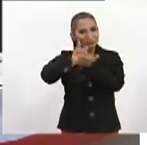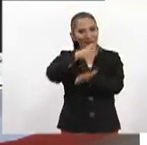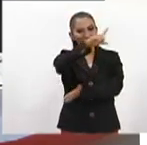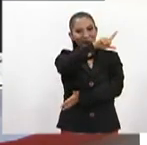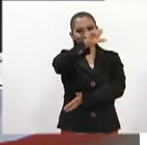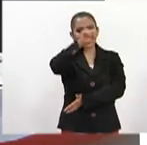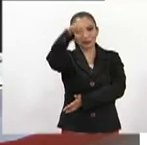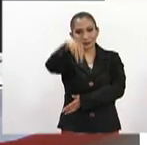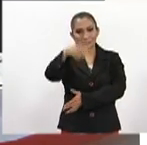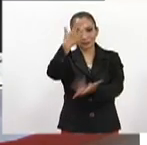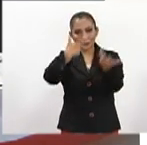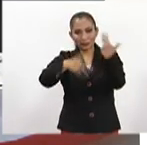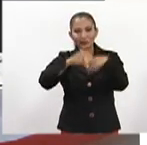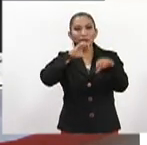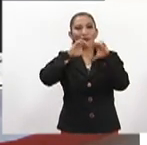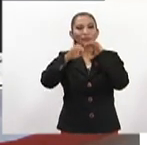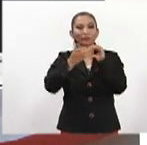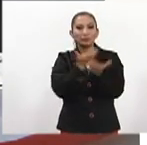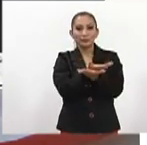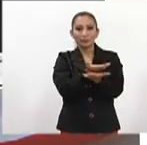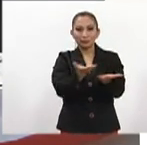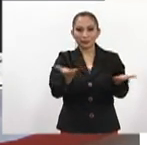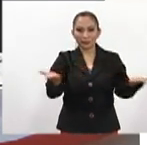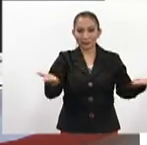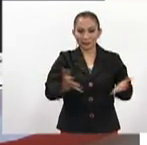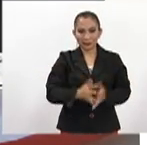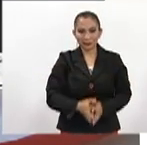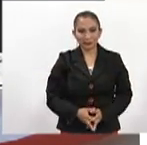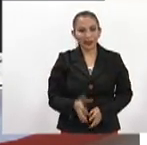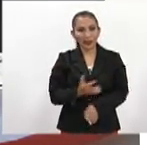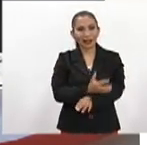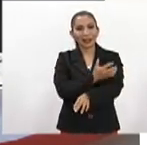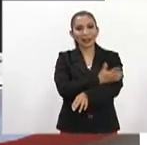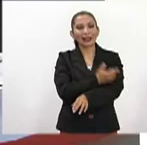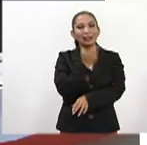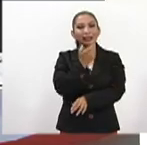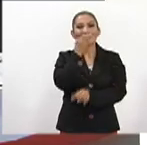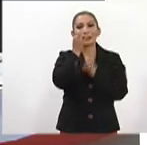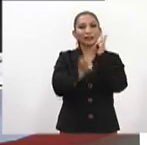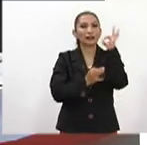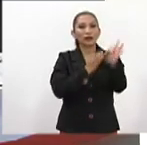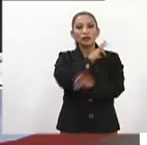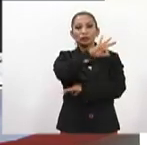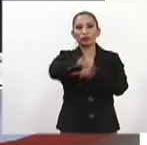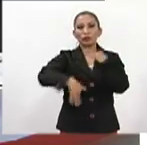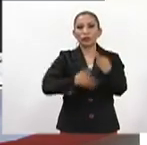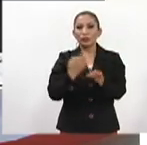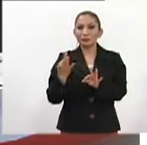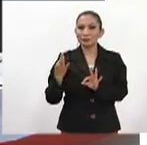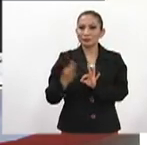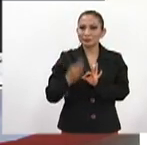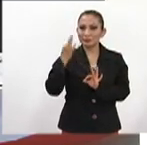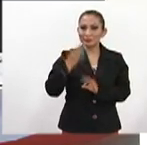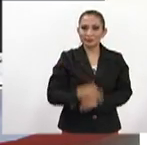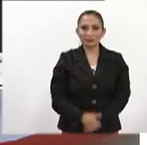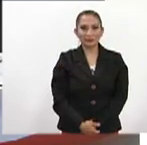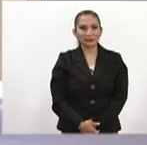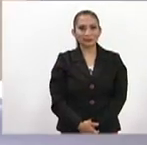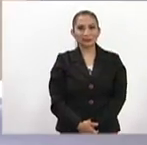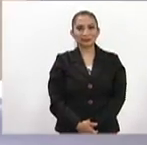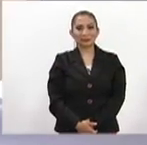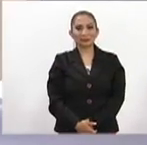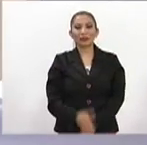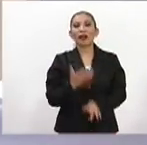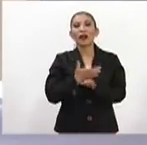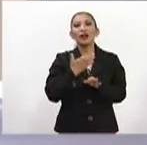lengua de señas mexicana y nos permite comunicarnos también con ustedes. Acompáñenos, este es su informativo, le tenemos la noticia al día.